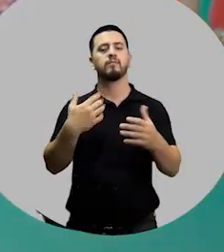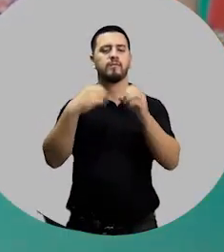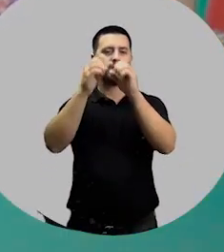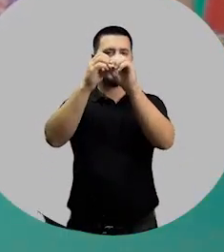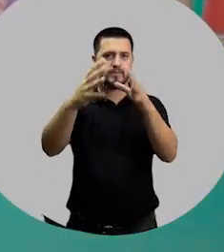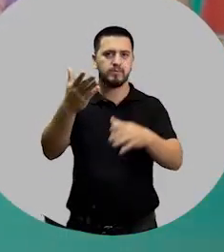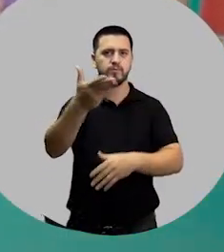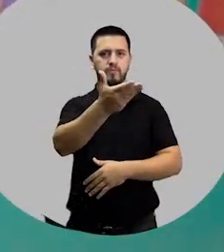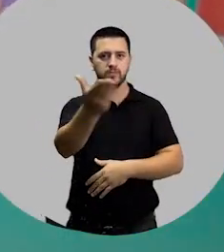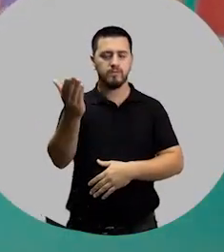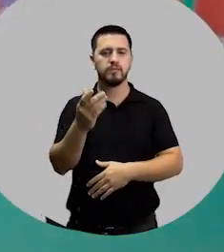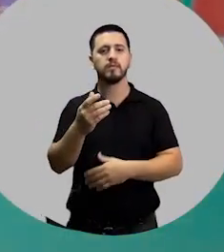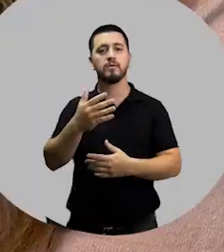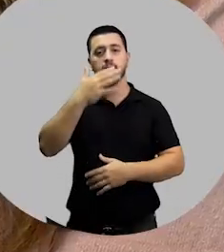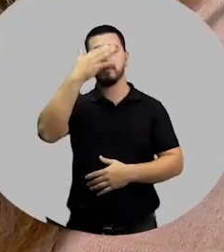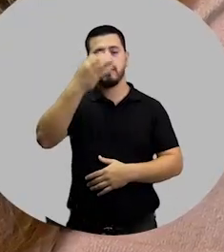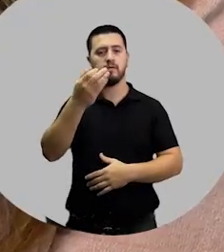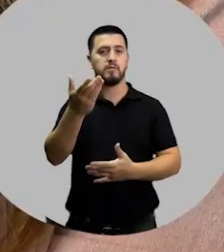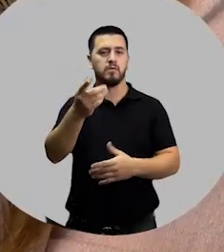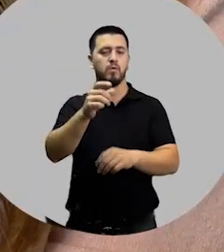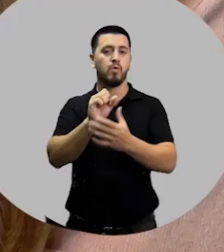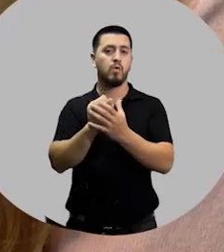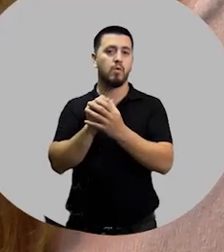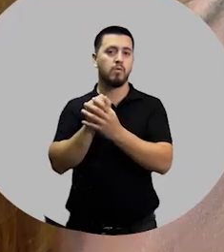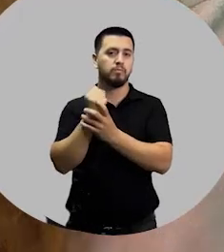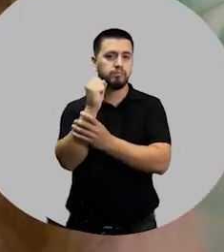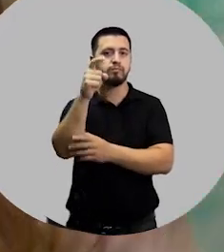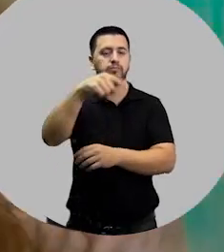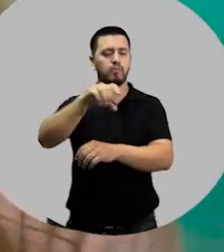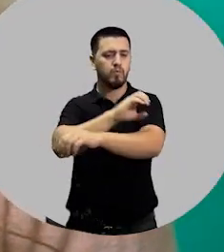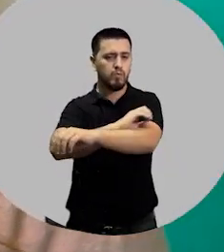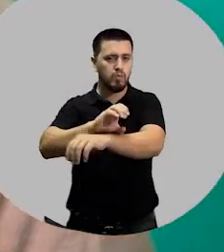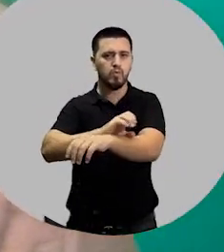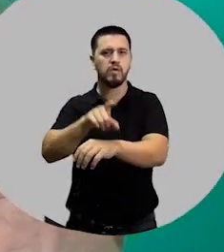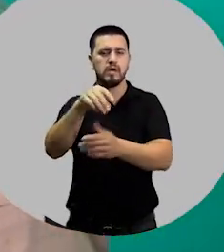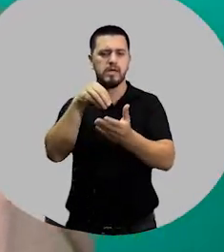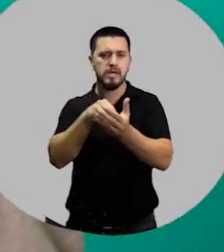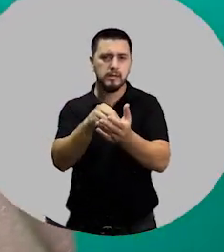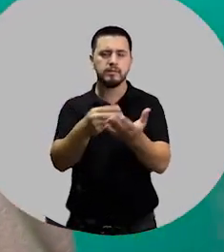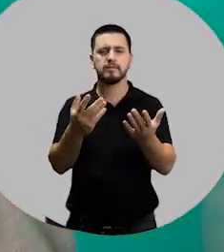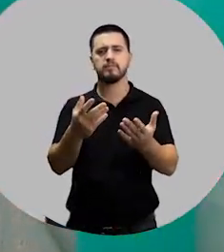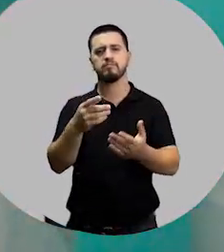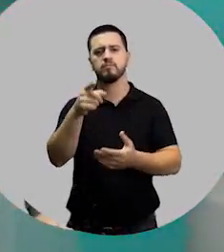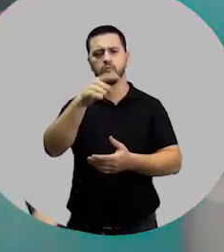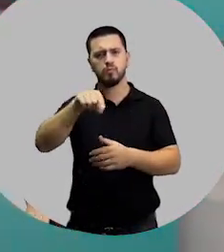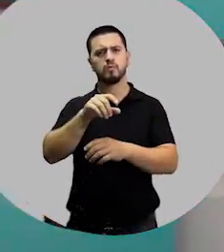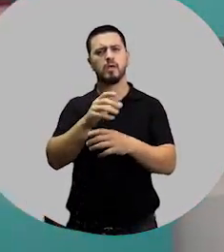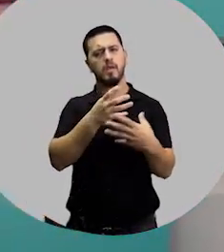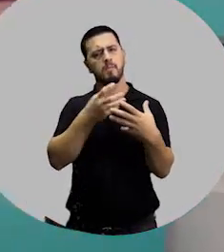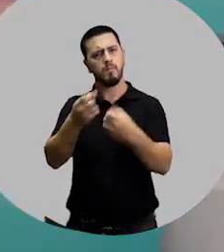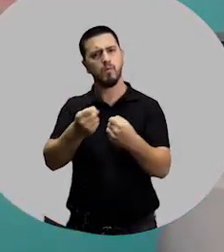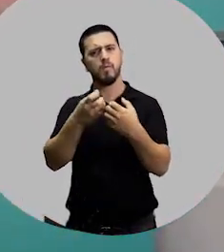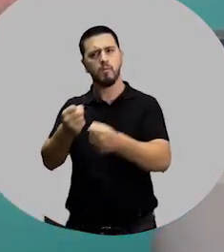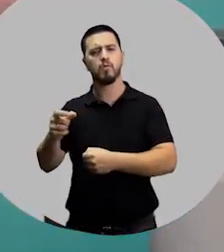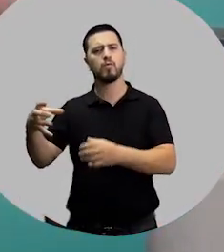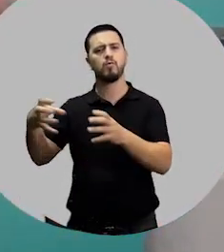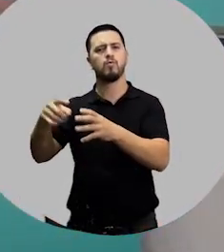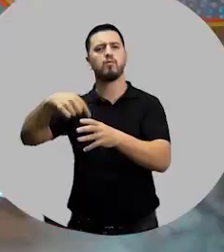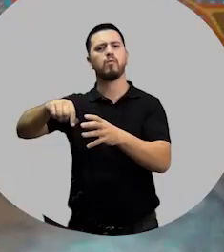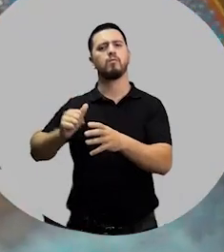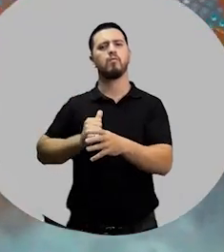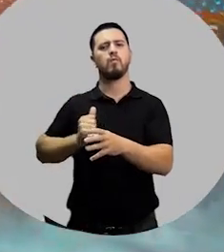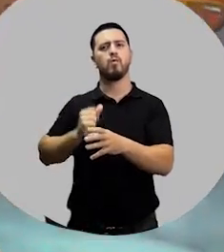muchísimas bendiciones, que realmente puedan seguir creciendo con lo que ustedes hacen, que realmente puedan seguir apoyando a las